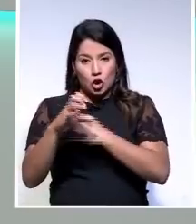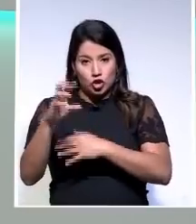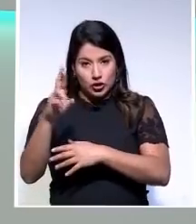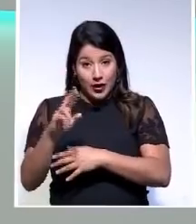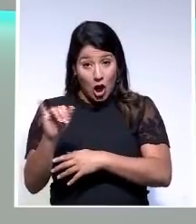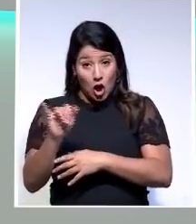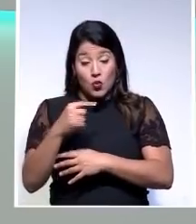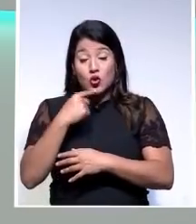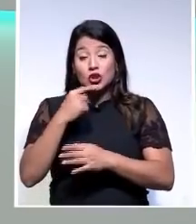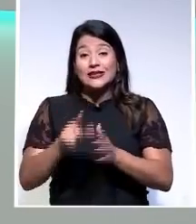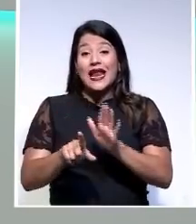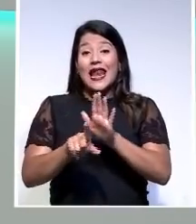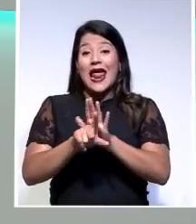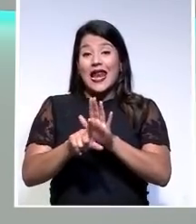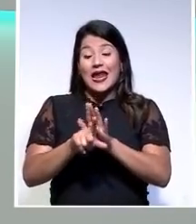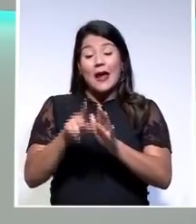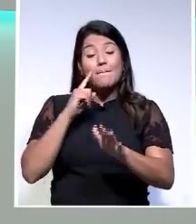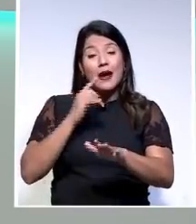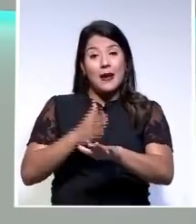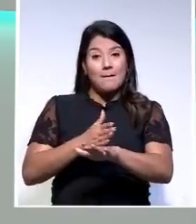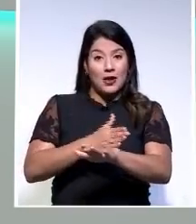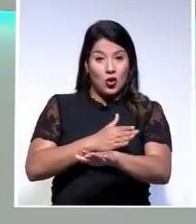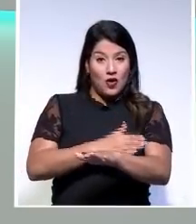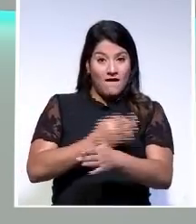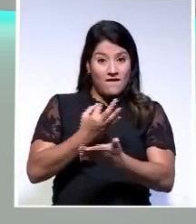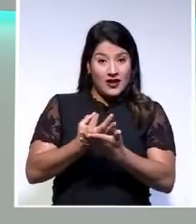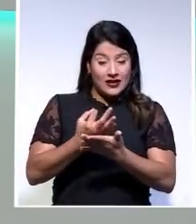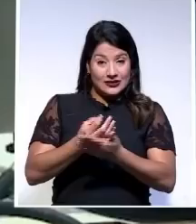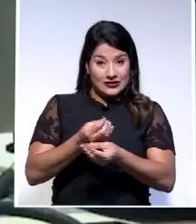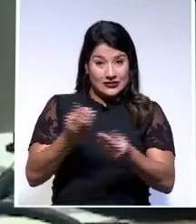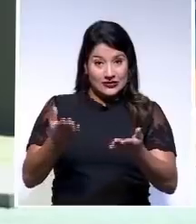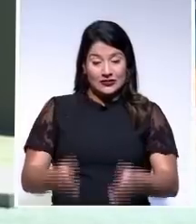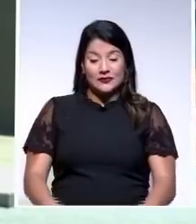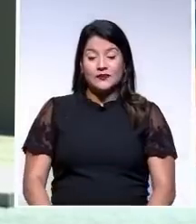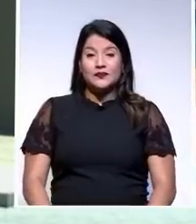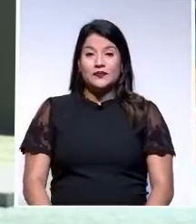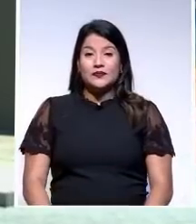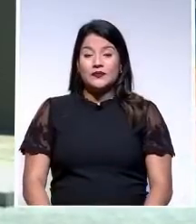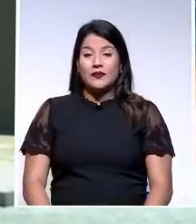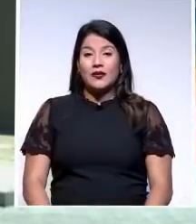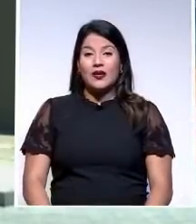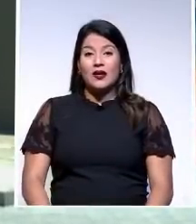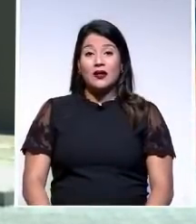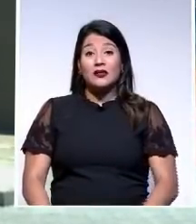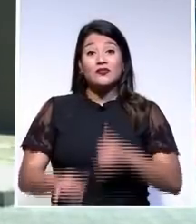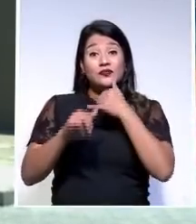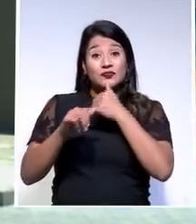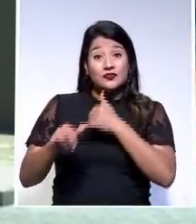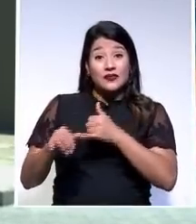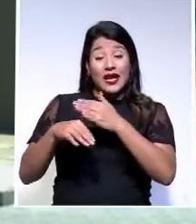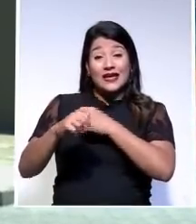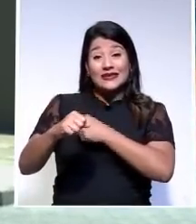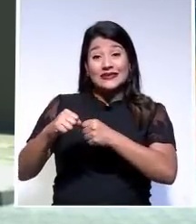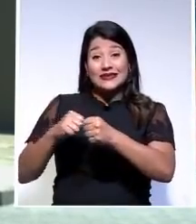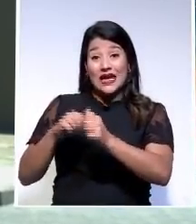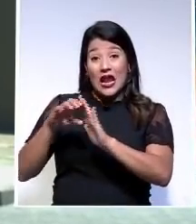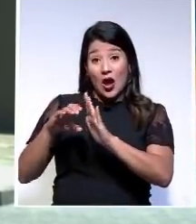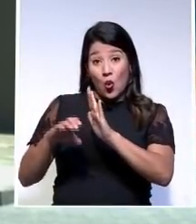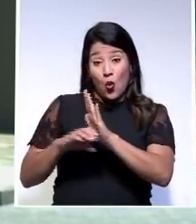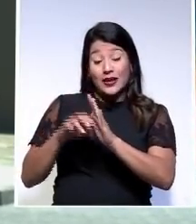Fortalecimiento de las Finanzas Públicas. La queja ante la Sala Constitucional por parte